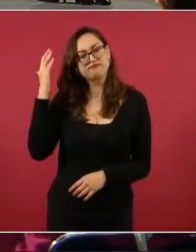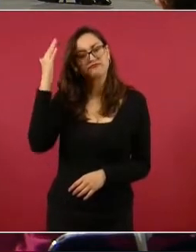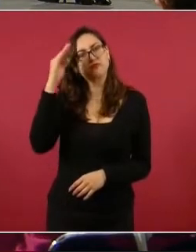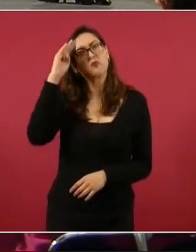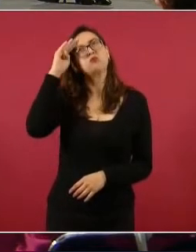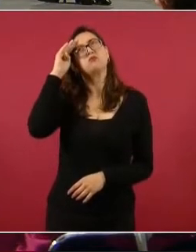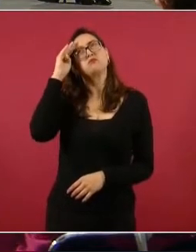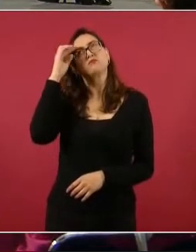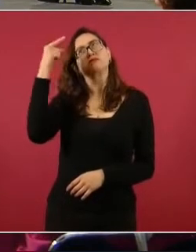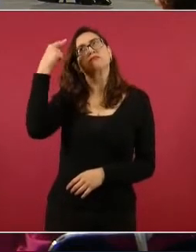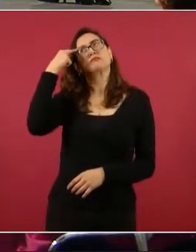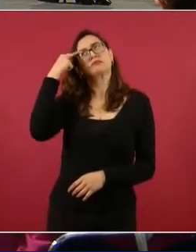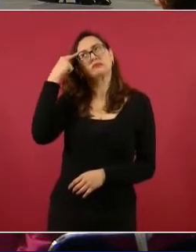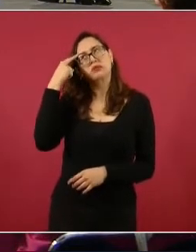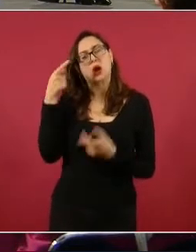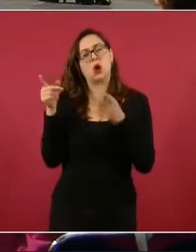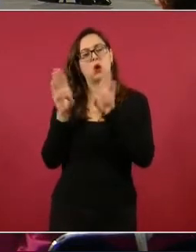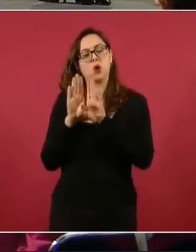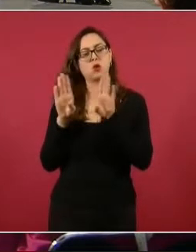de